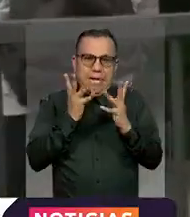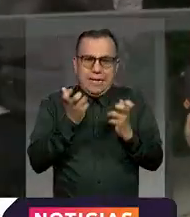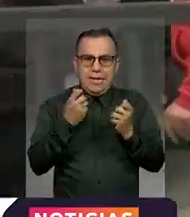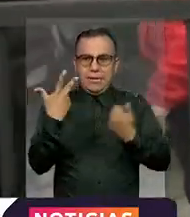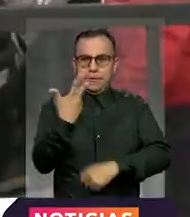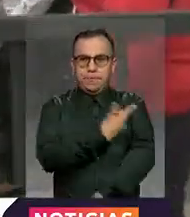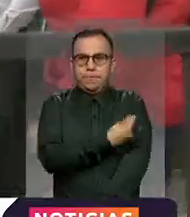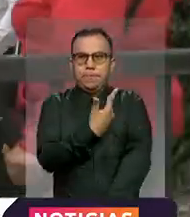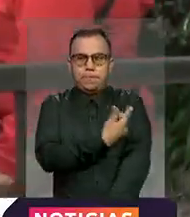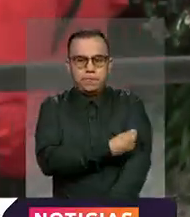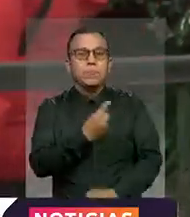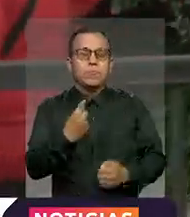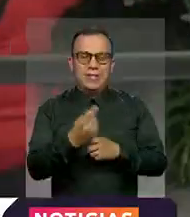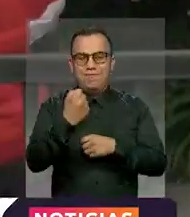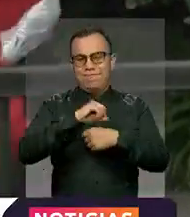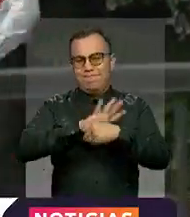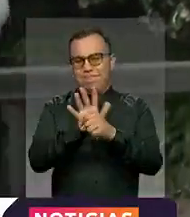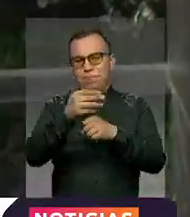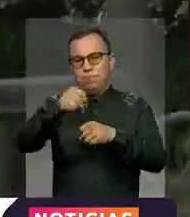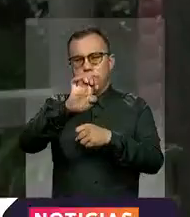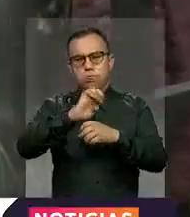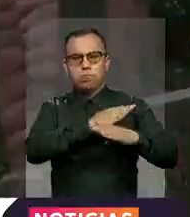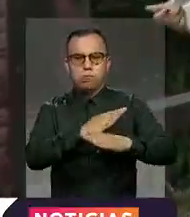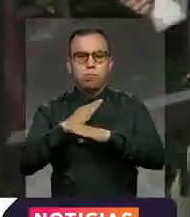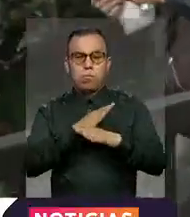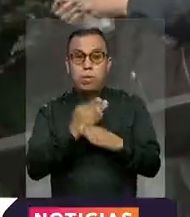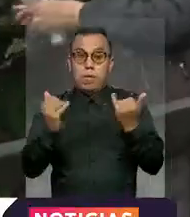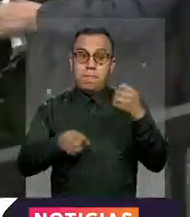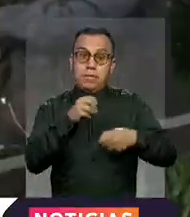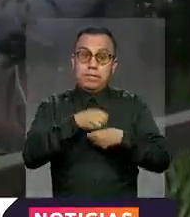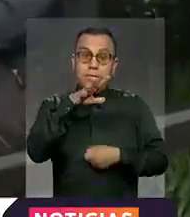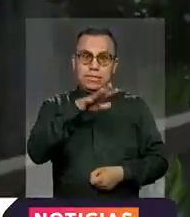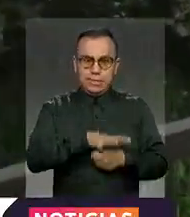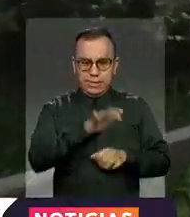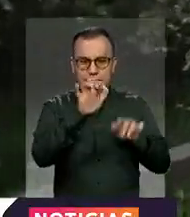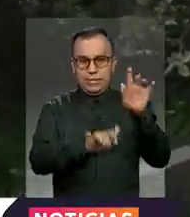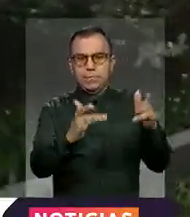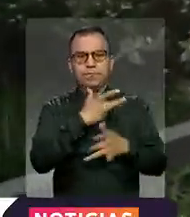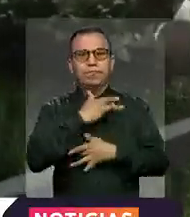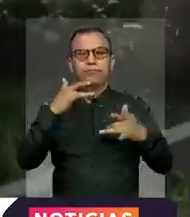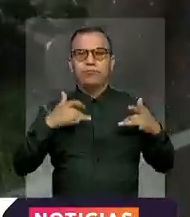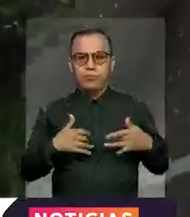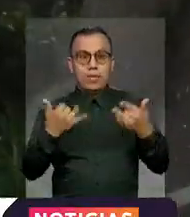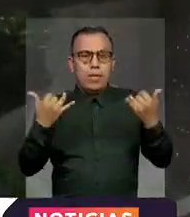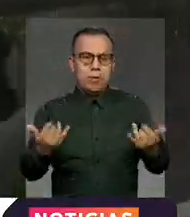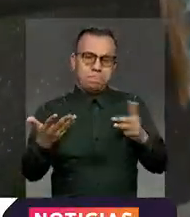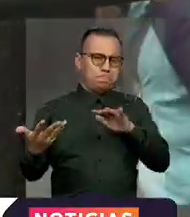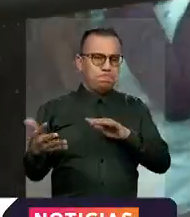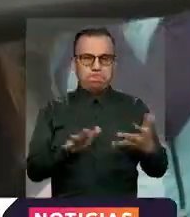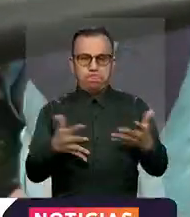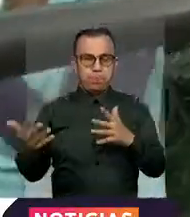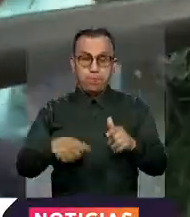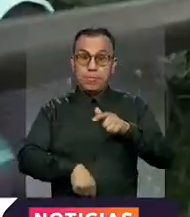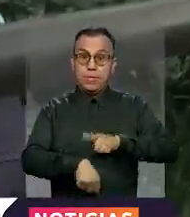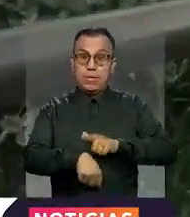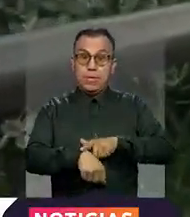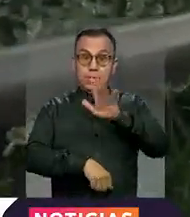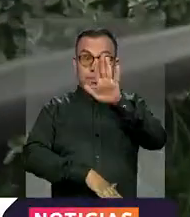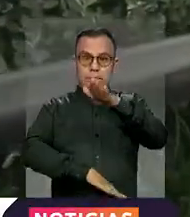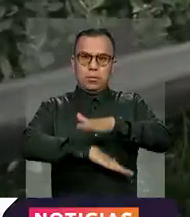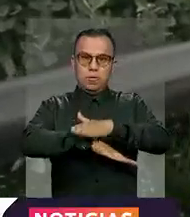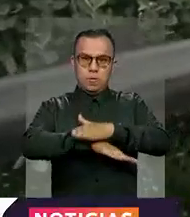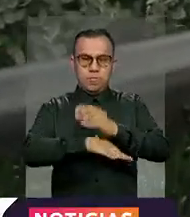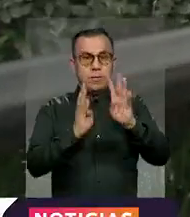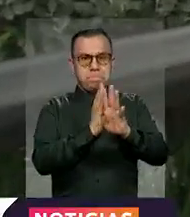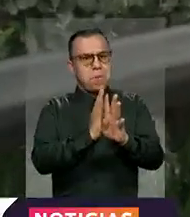vacunación contra el COVID-19. Lo que dice también el distrito y la Secretaría de Salud es que se estima que sobre las 5 de la tarde